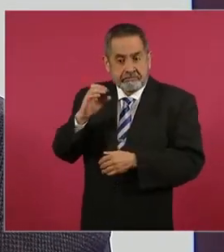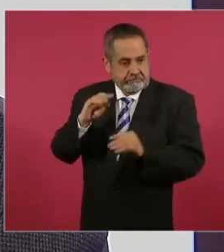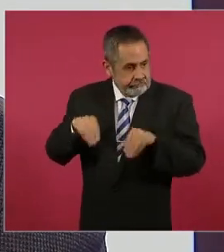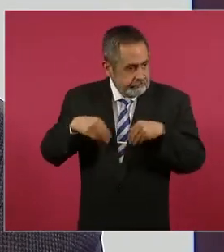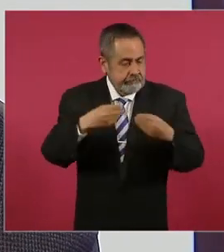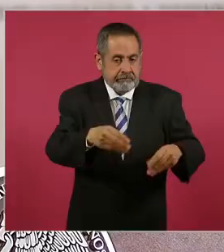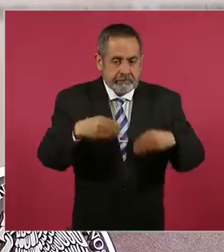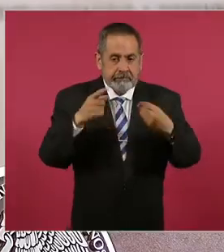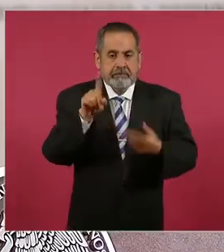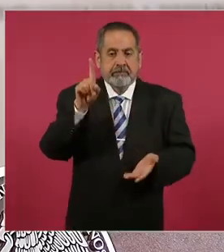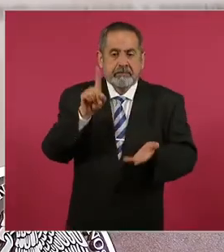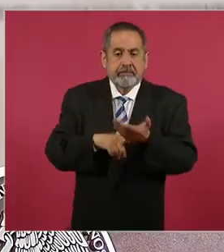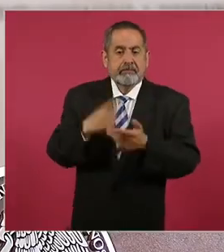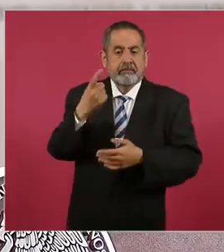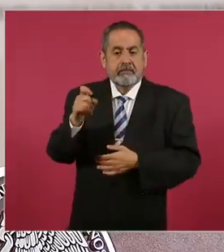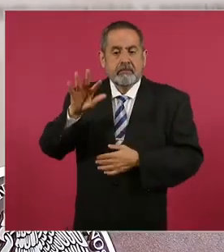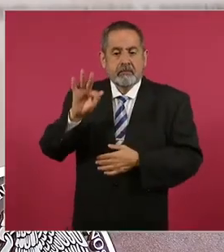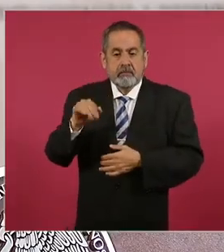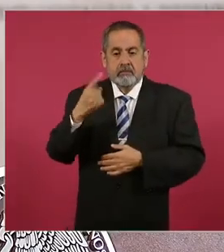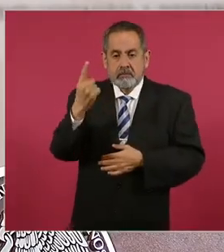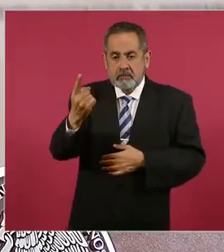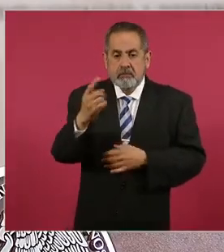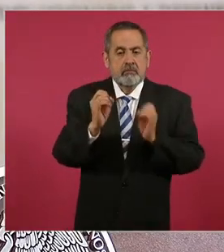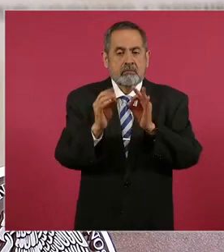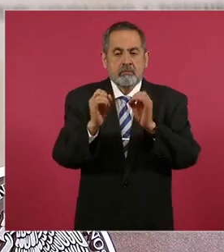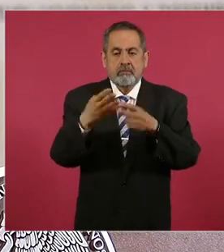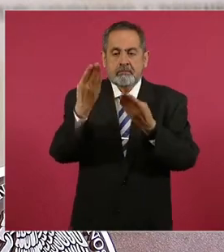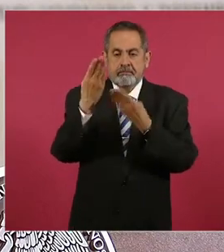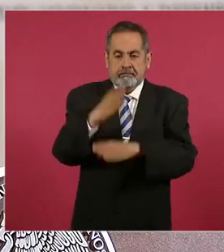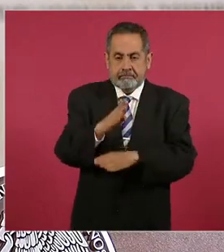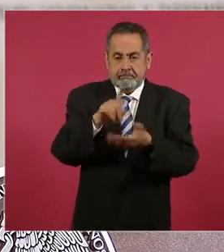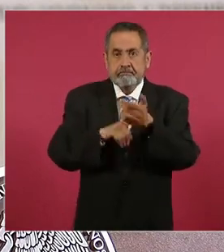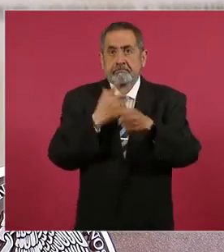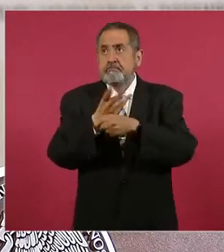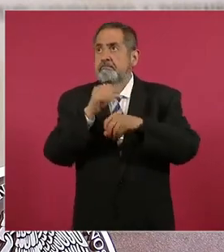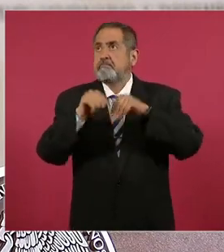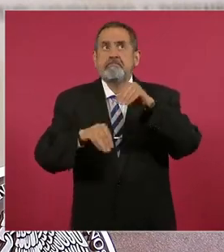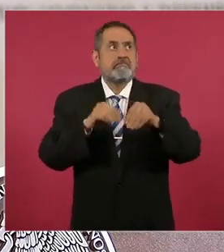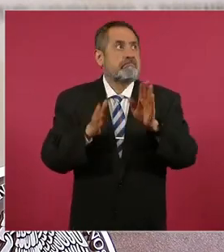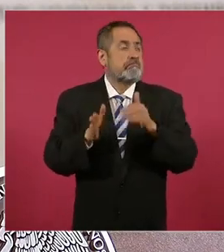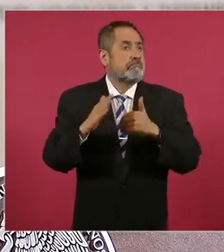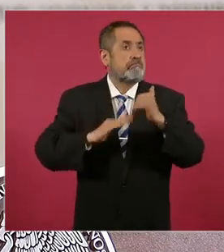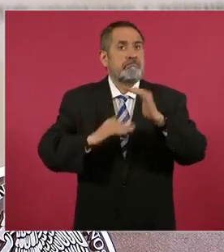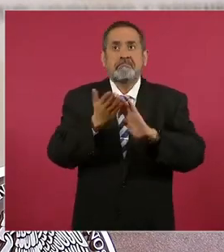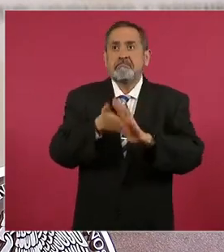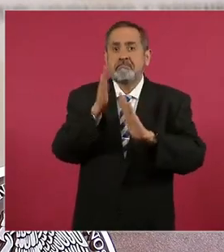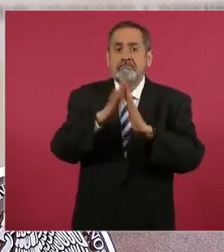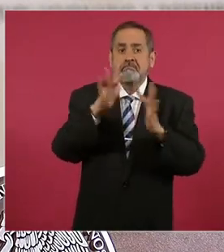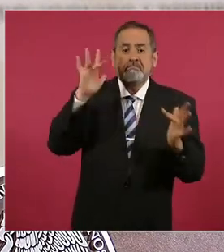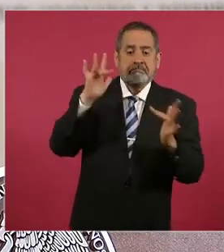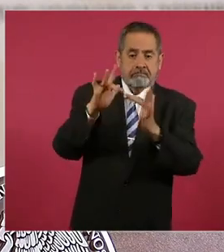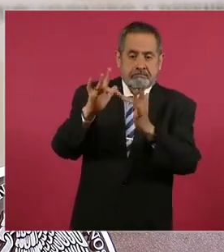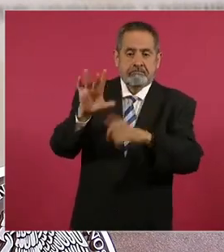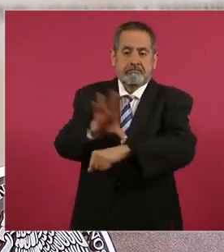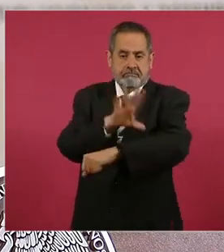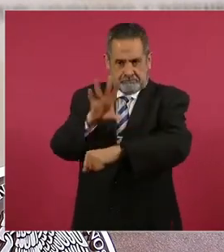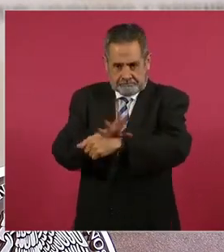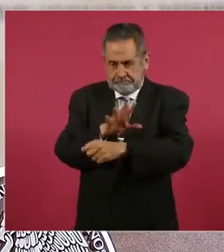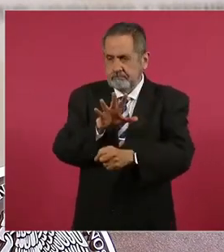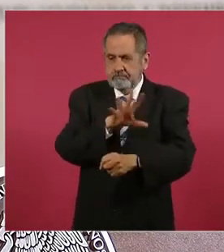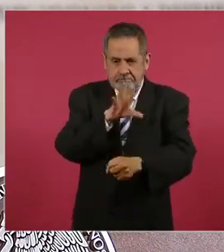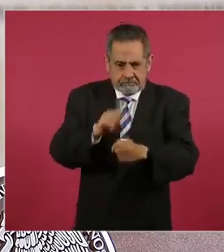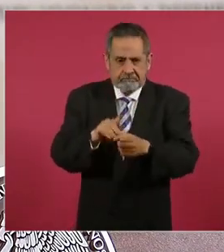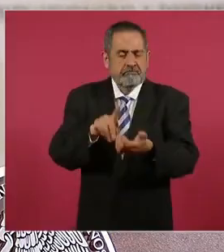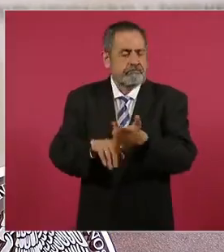entregado 1.141 sucursales equipadas y conectadas, lo cual representa un